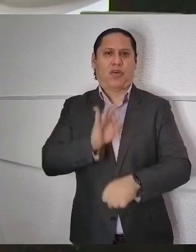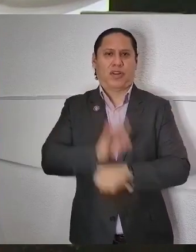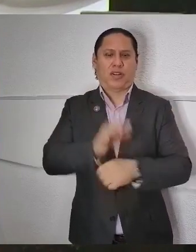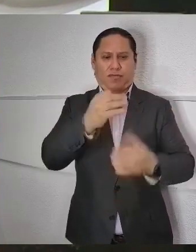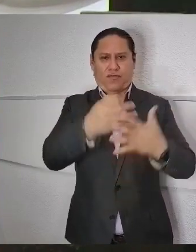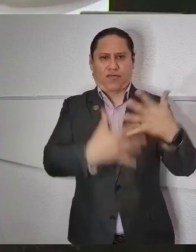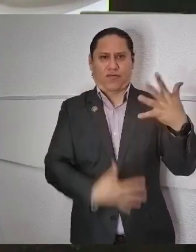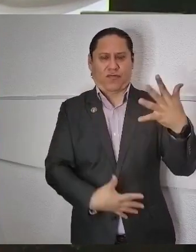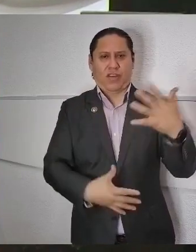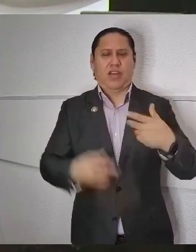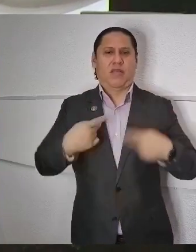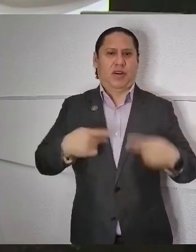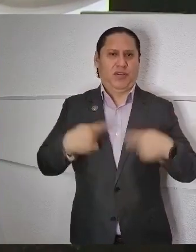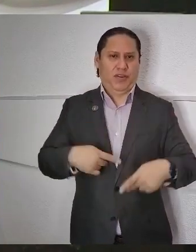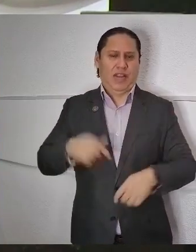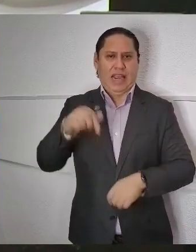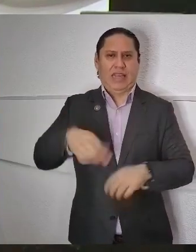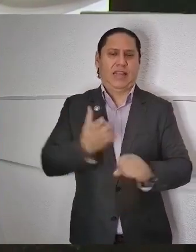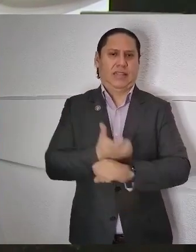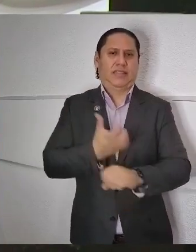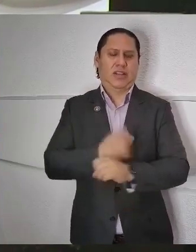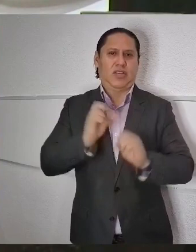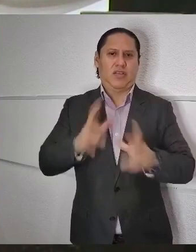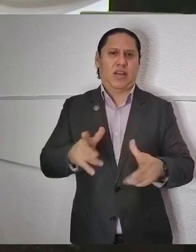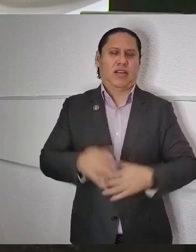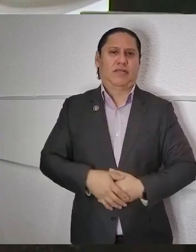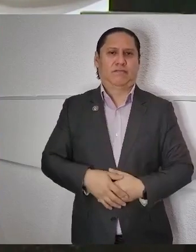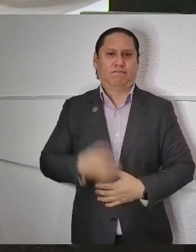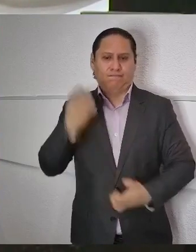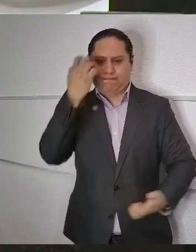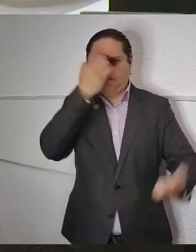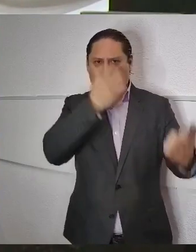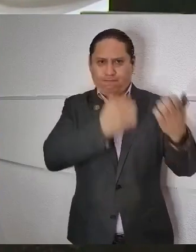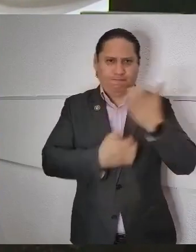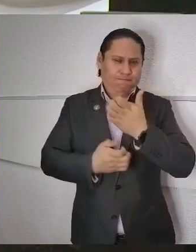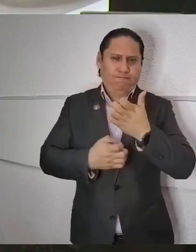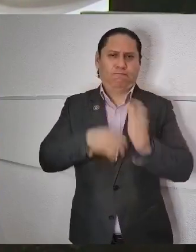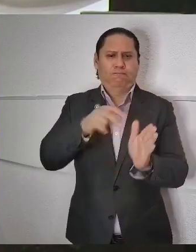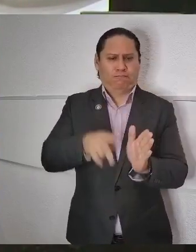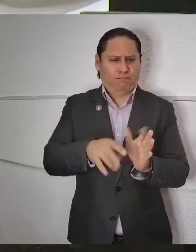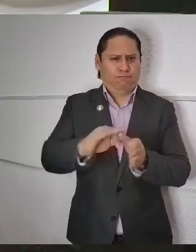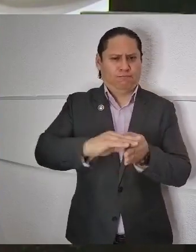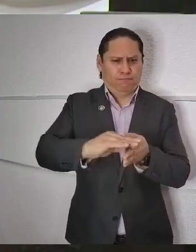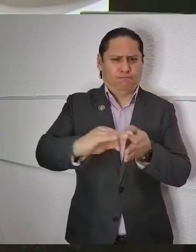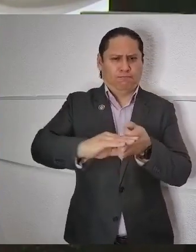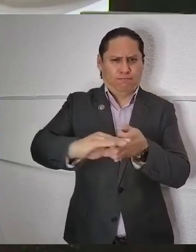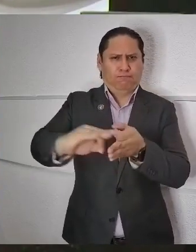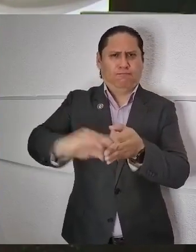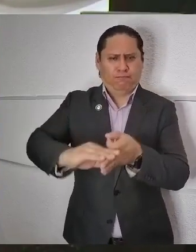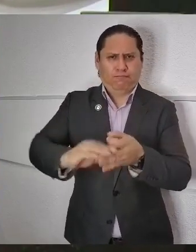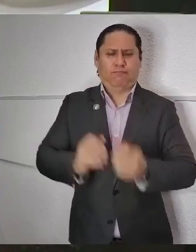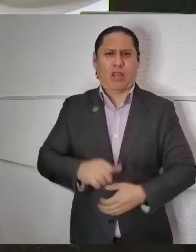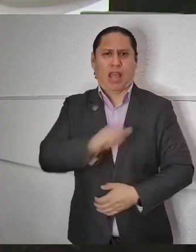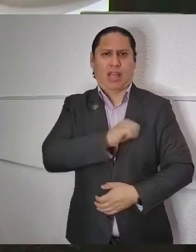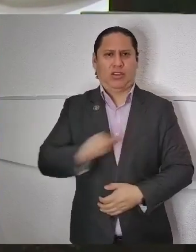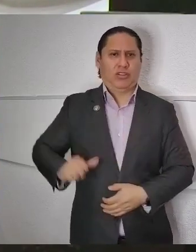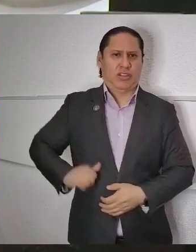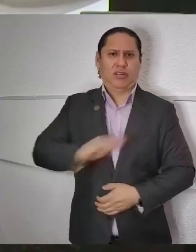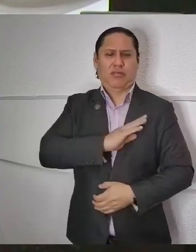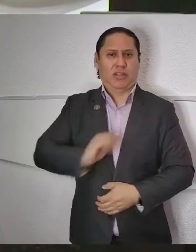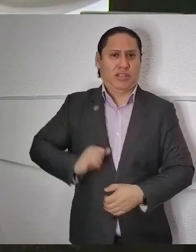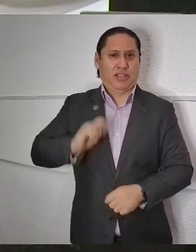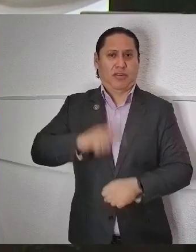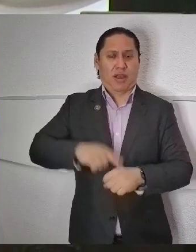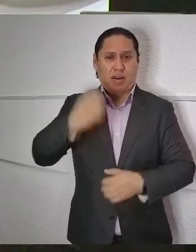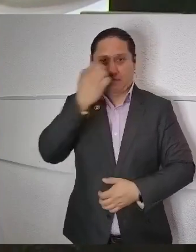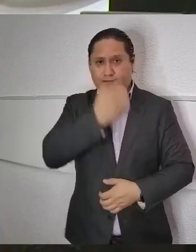Datos Personales del Estado de Chiapas a que verifique de forma periódica que los ayuntamientos y los consejos municipales